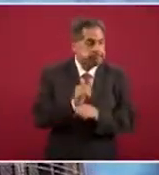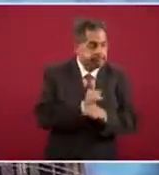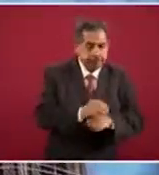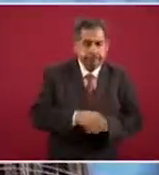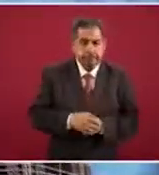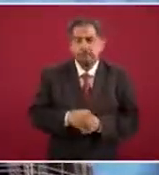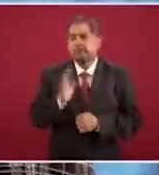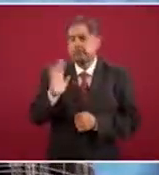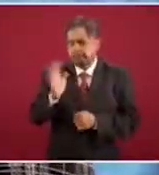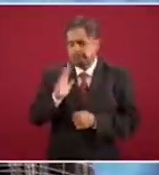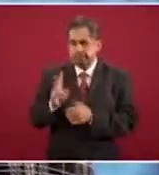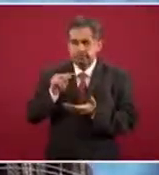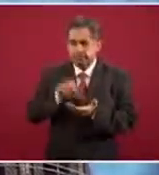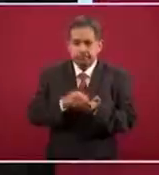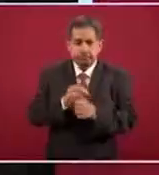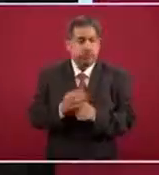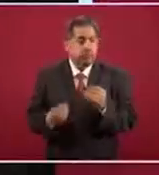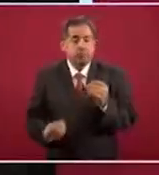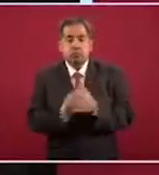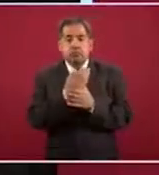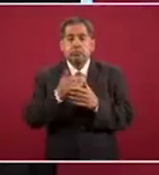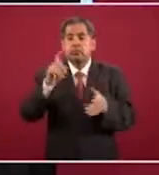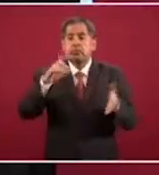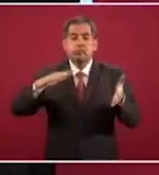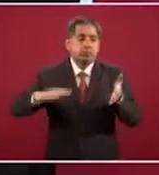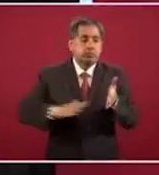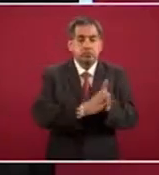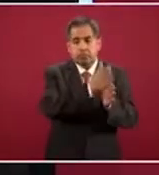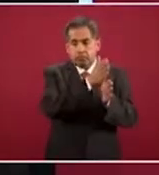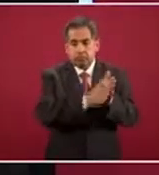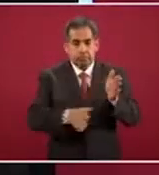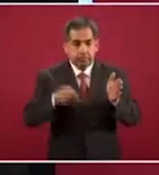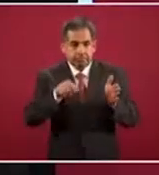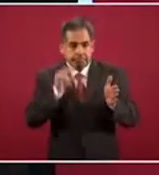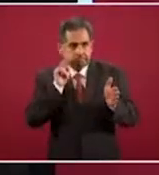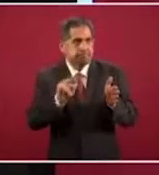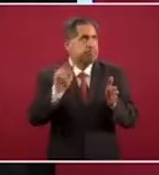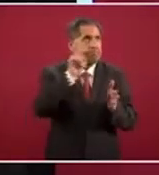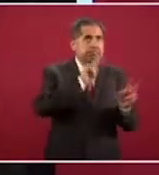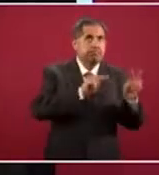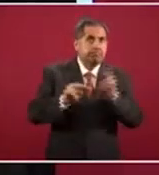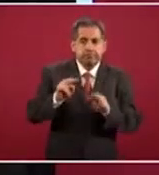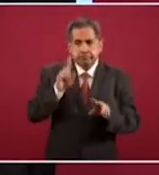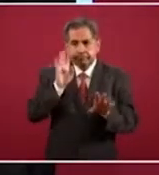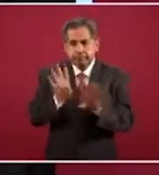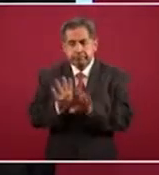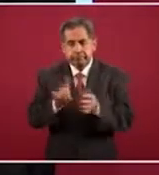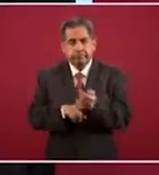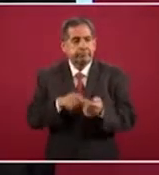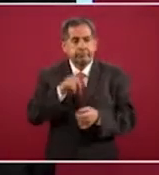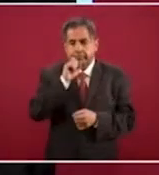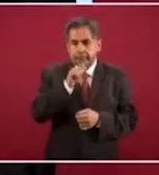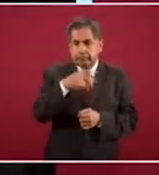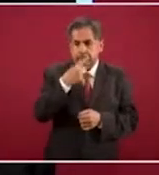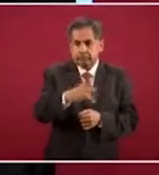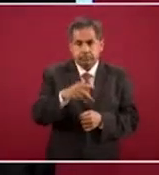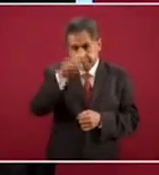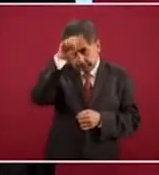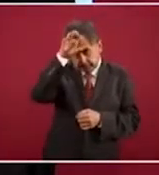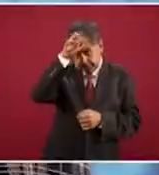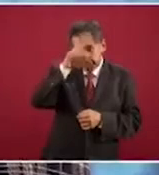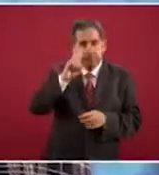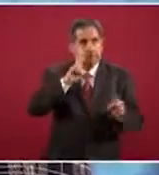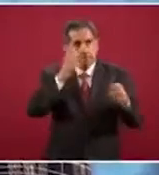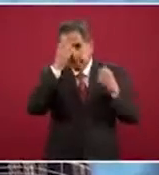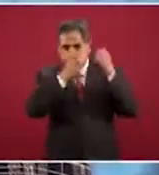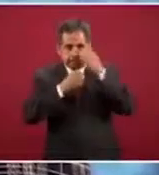Estamos inspeccionando la nueva presa de Jales, también las instalaciones de la propia minera y